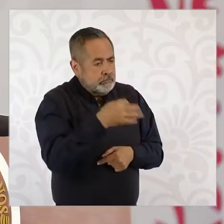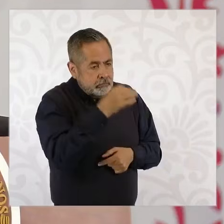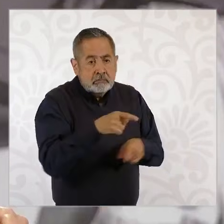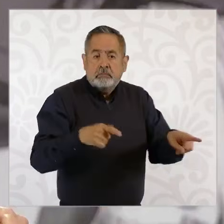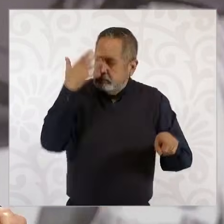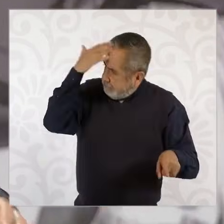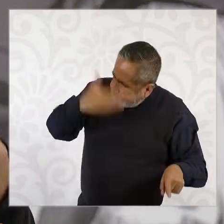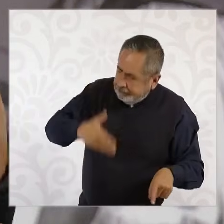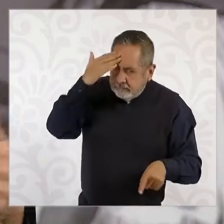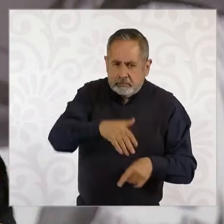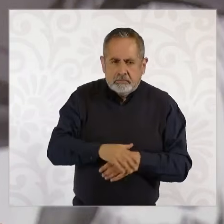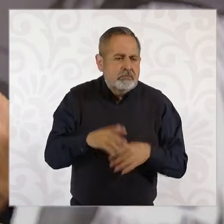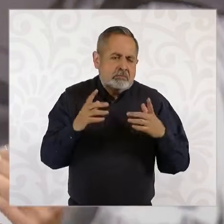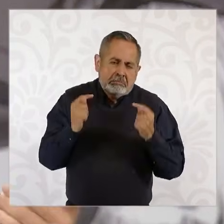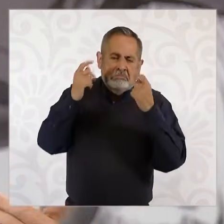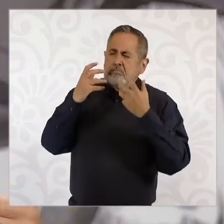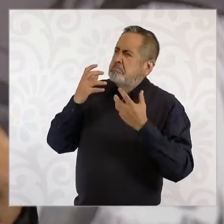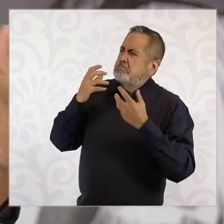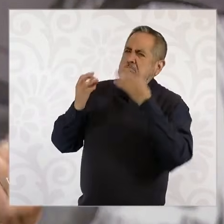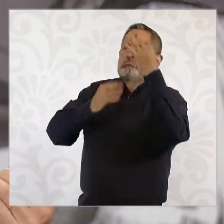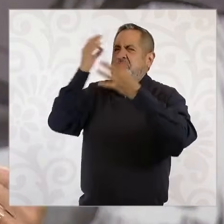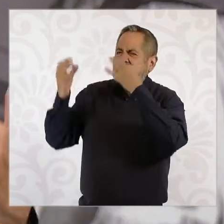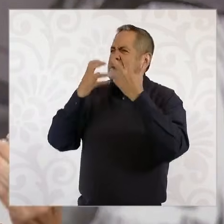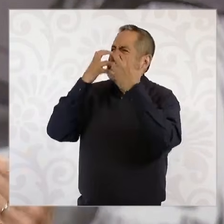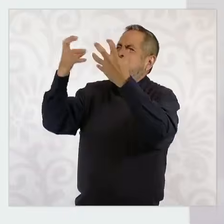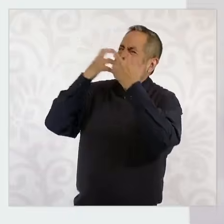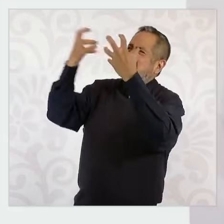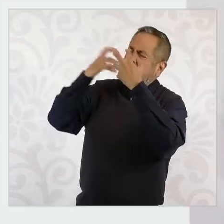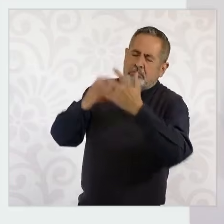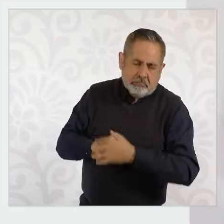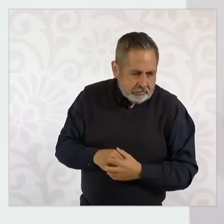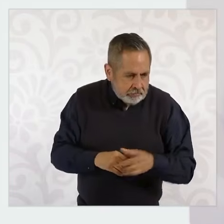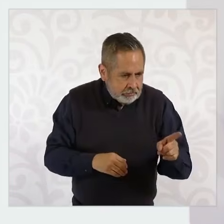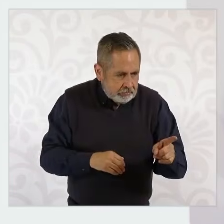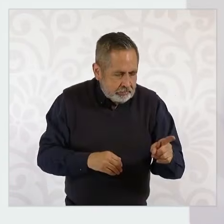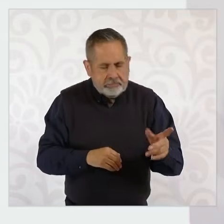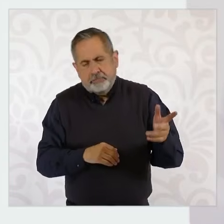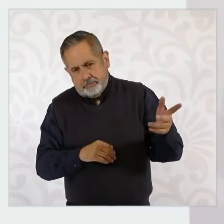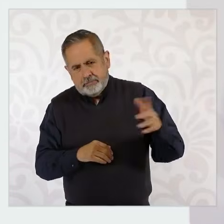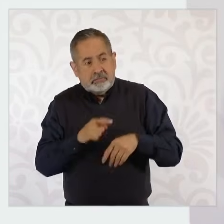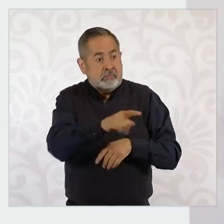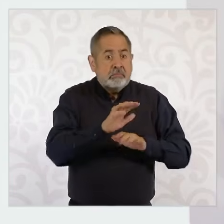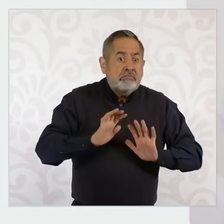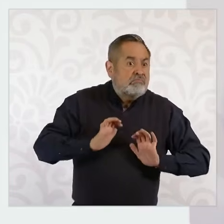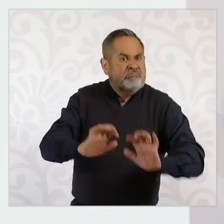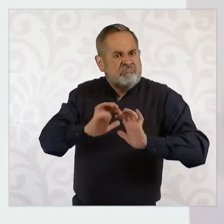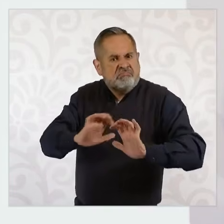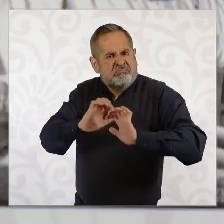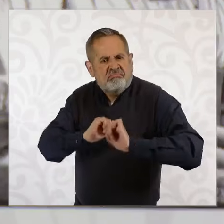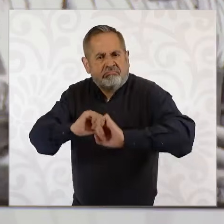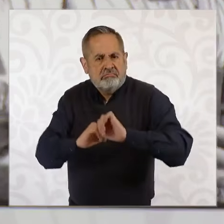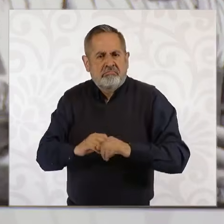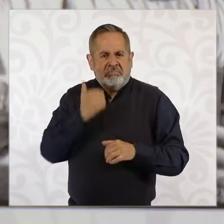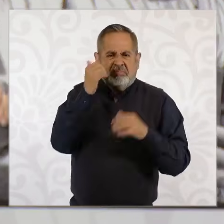los iba a atender, de todas maneras, mientras estaba el evento, pues estaban gritando. Y hubo un momento incluso que estaban empujando a la gente porque